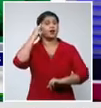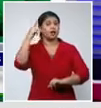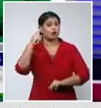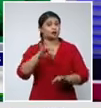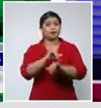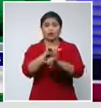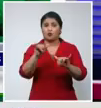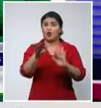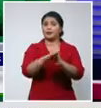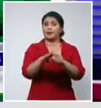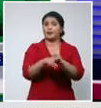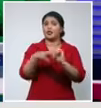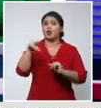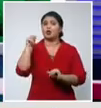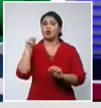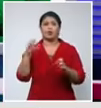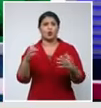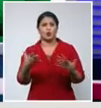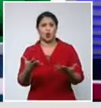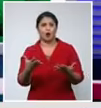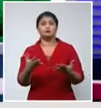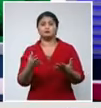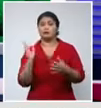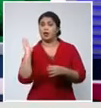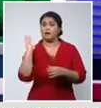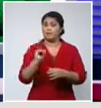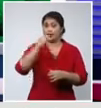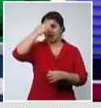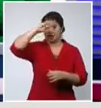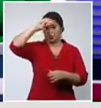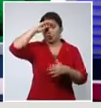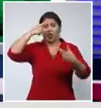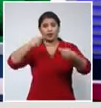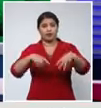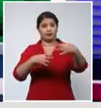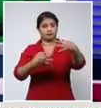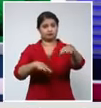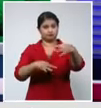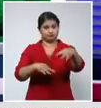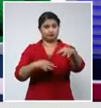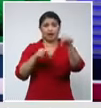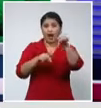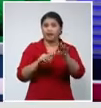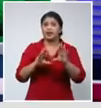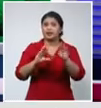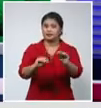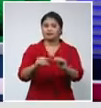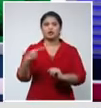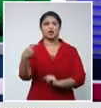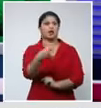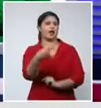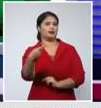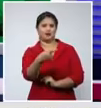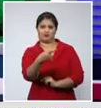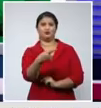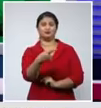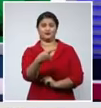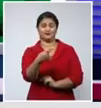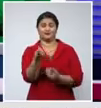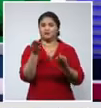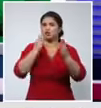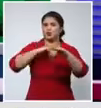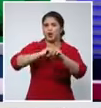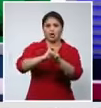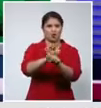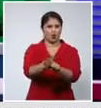PCR, realizada 72 horas antes de arribar a Cuba, negativa, como es natural. Eso es un requisito